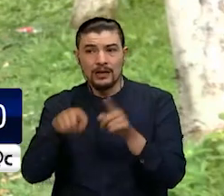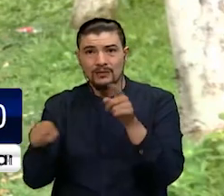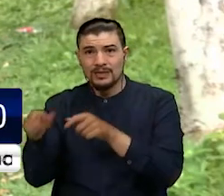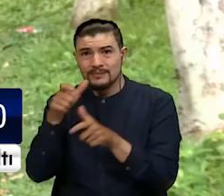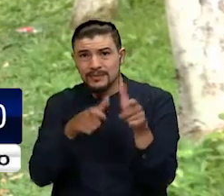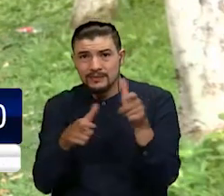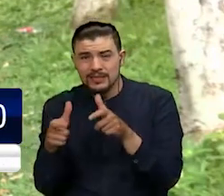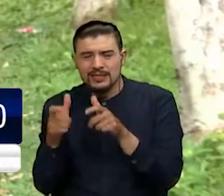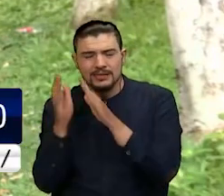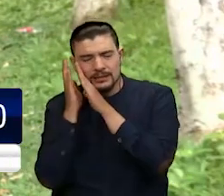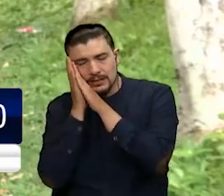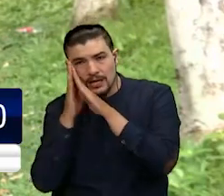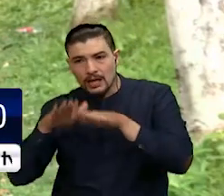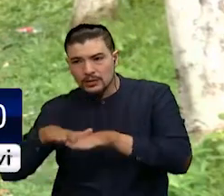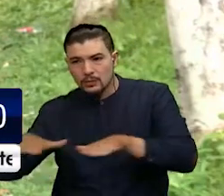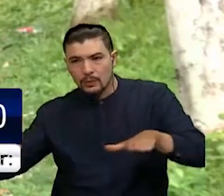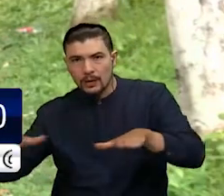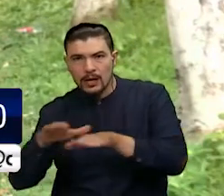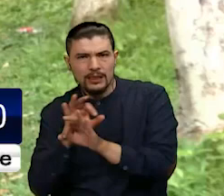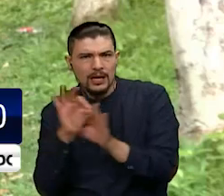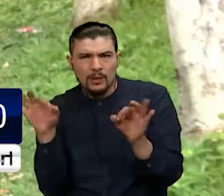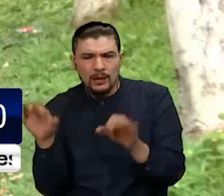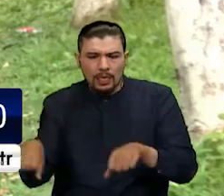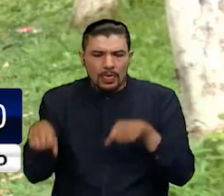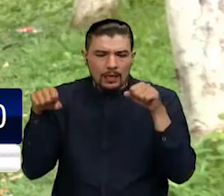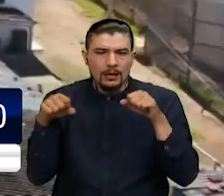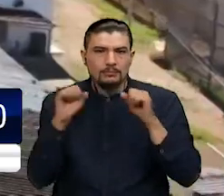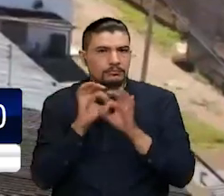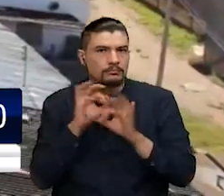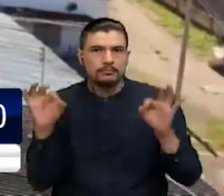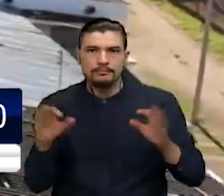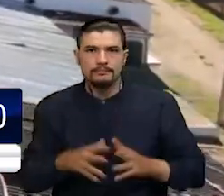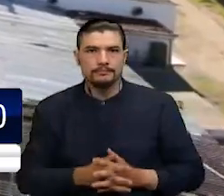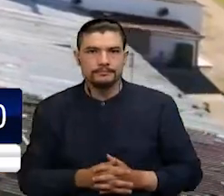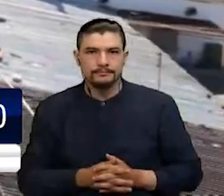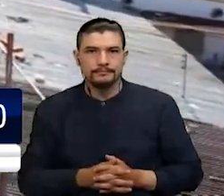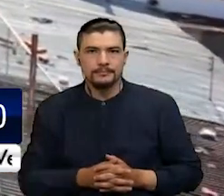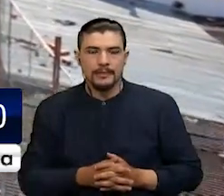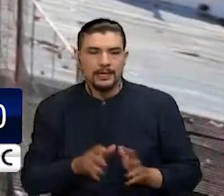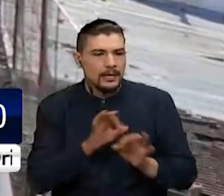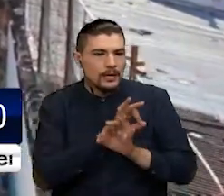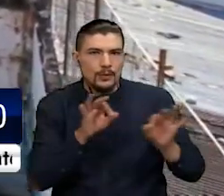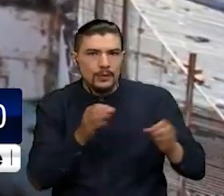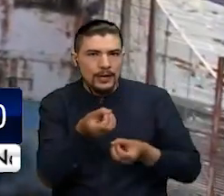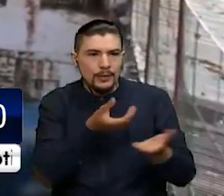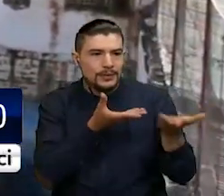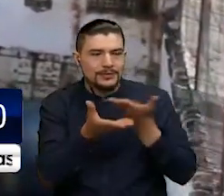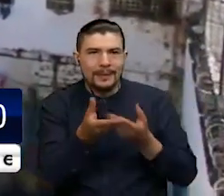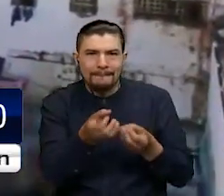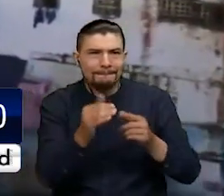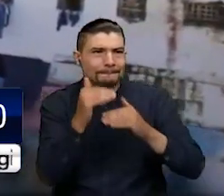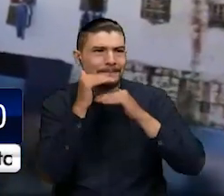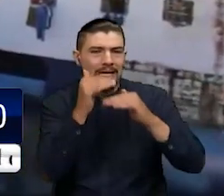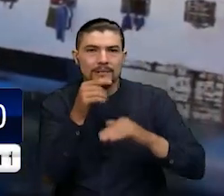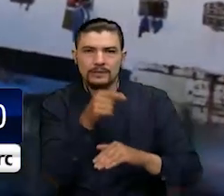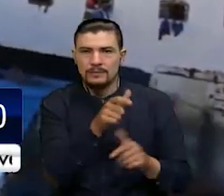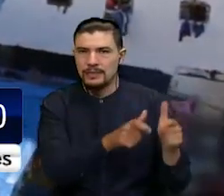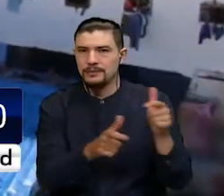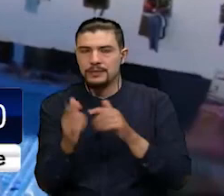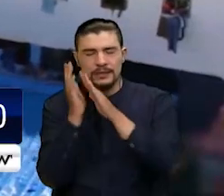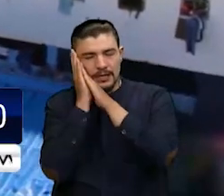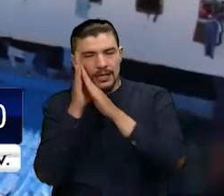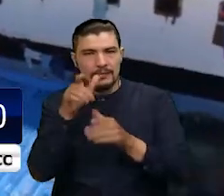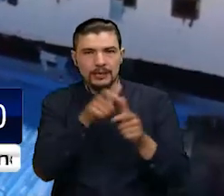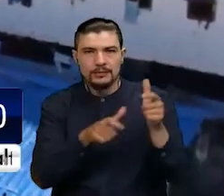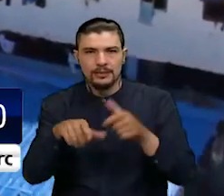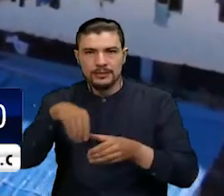estarían durmiendo en el suelo y sin las condiciones mínimas sin las condiciones mínimas estarían durmiendo los